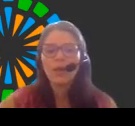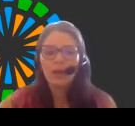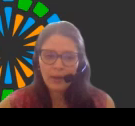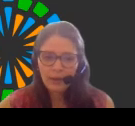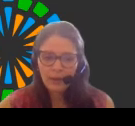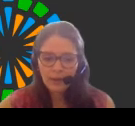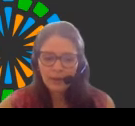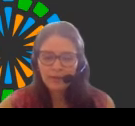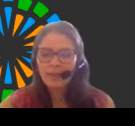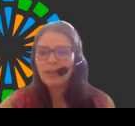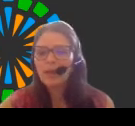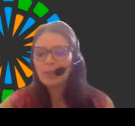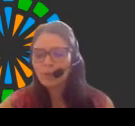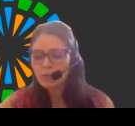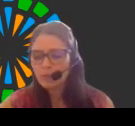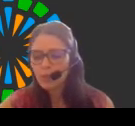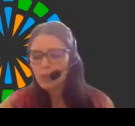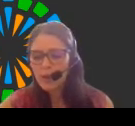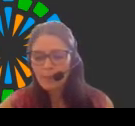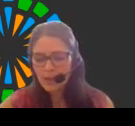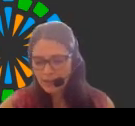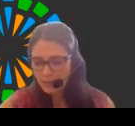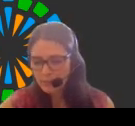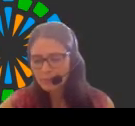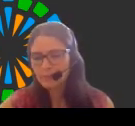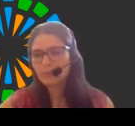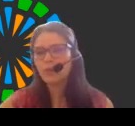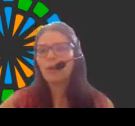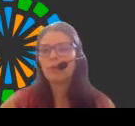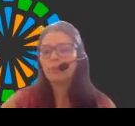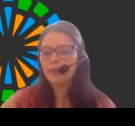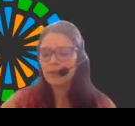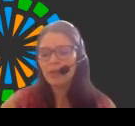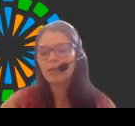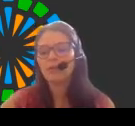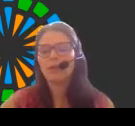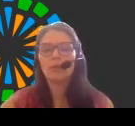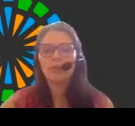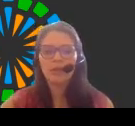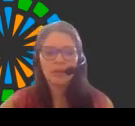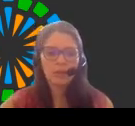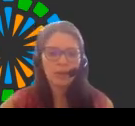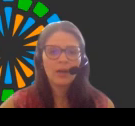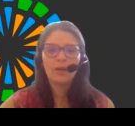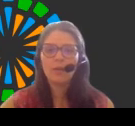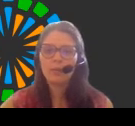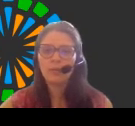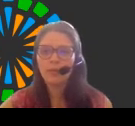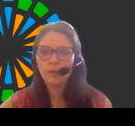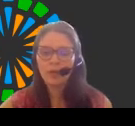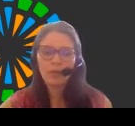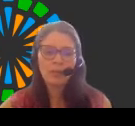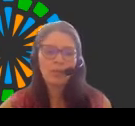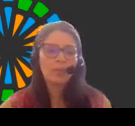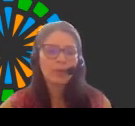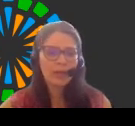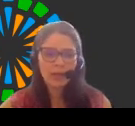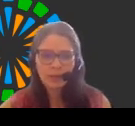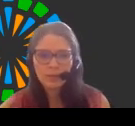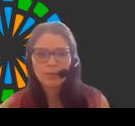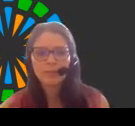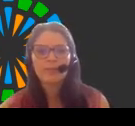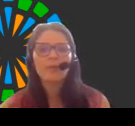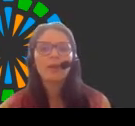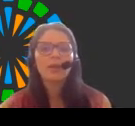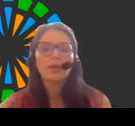rasgos si ya tenemos una base por la compartir de cómo interactuar de cómo de cómo